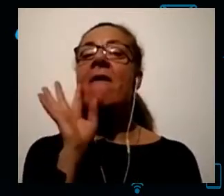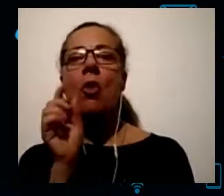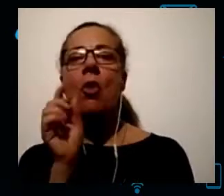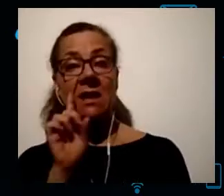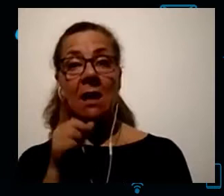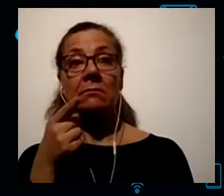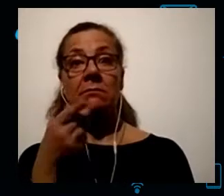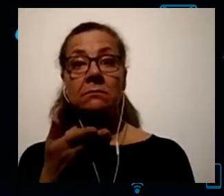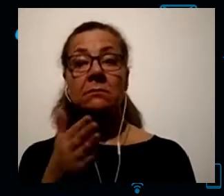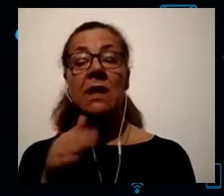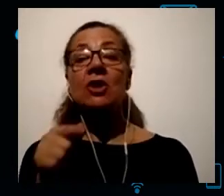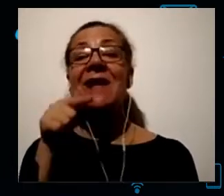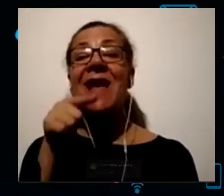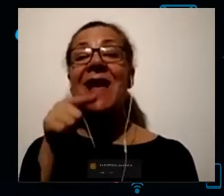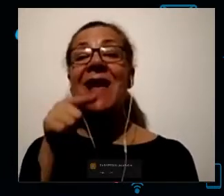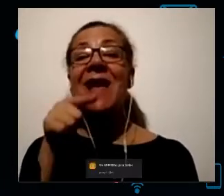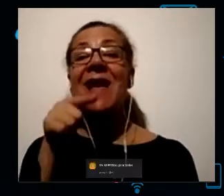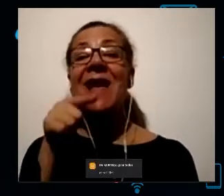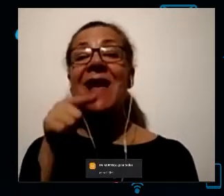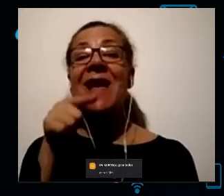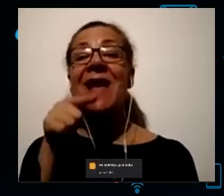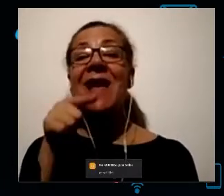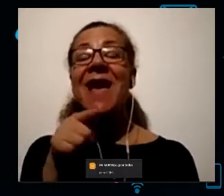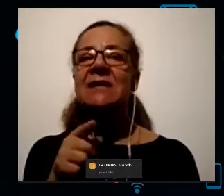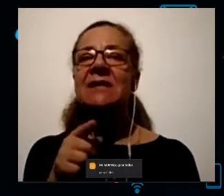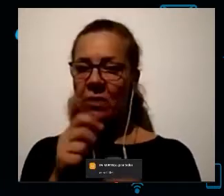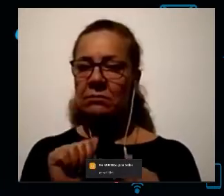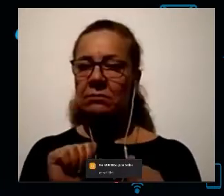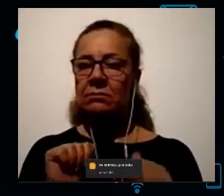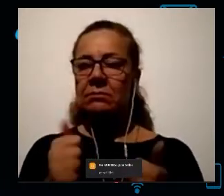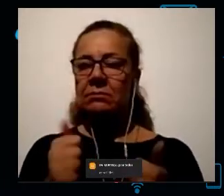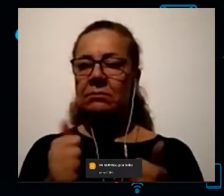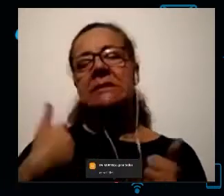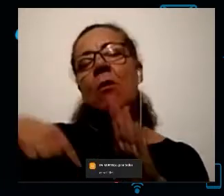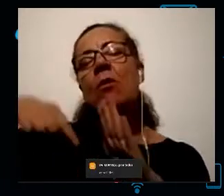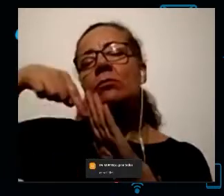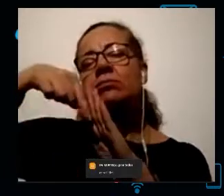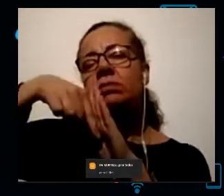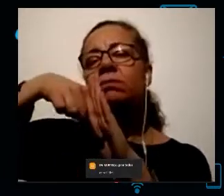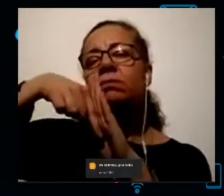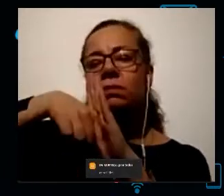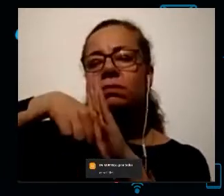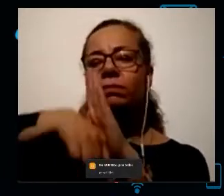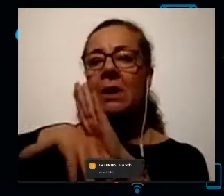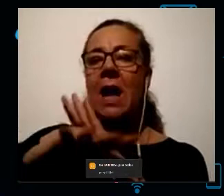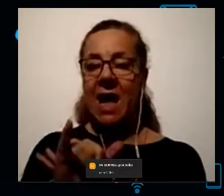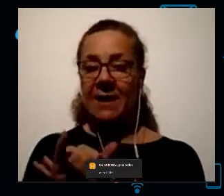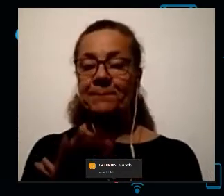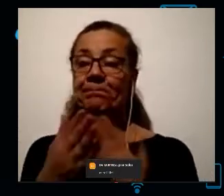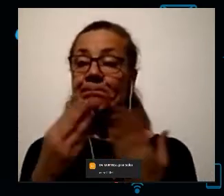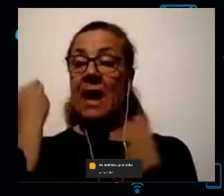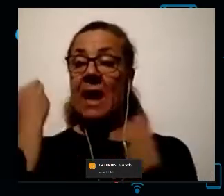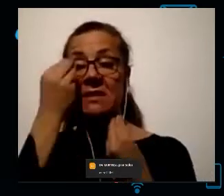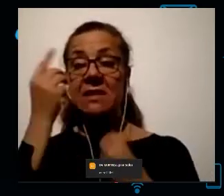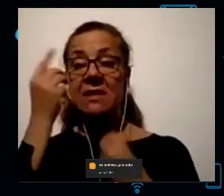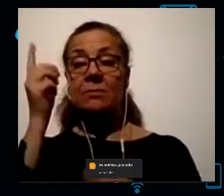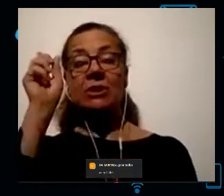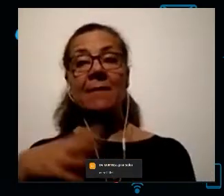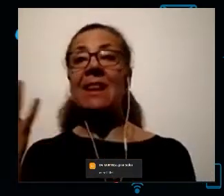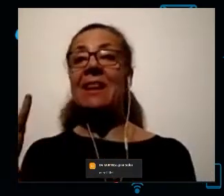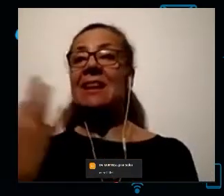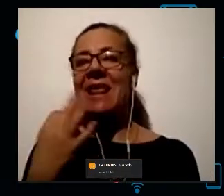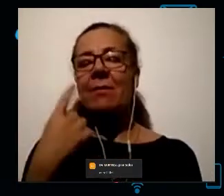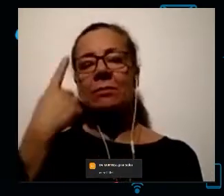tanto esta dimensión de la información empieza a adquirir profundidad y pensamos en que también hay que saber y